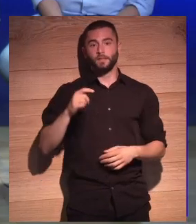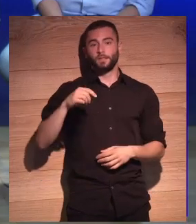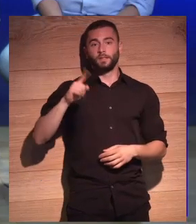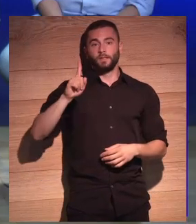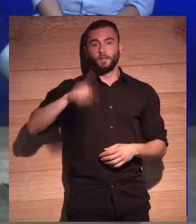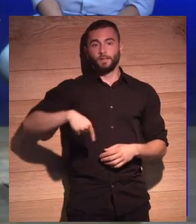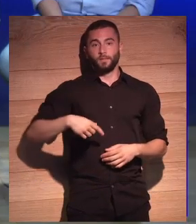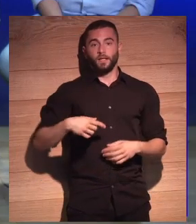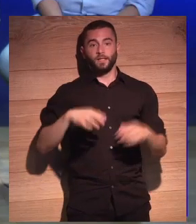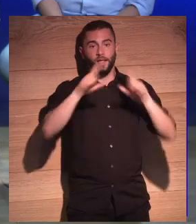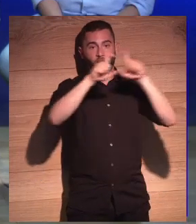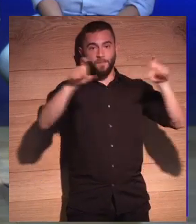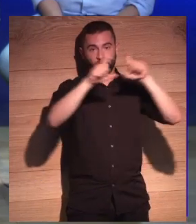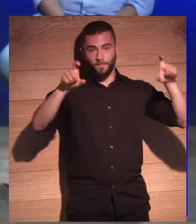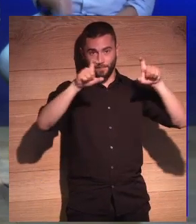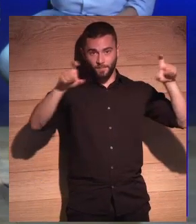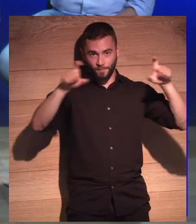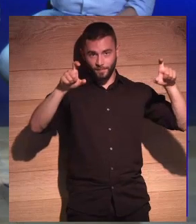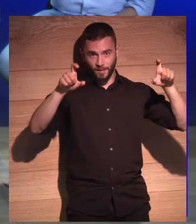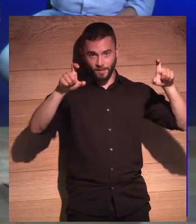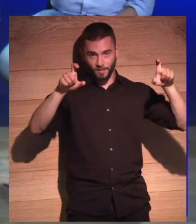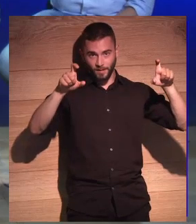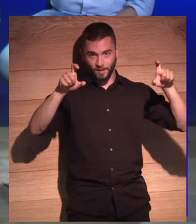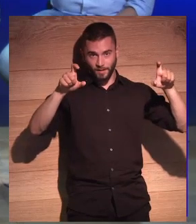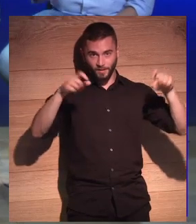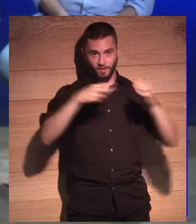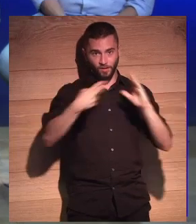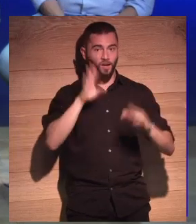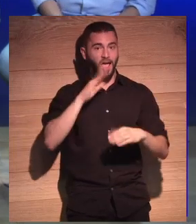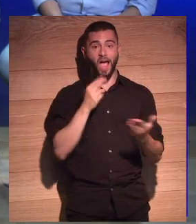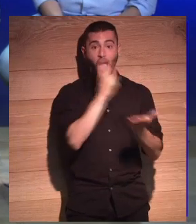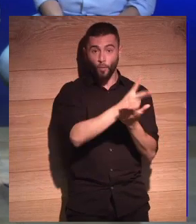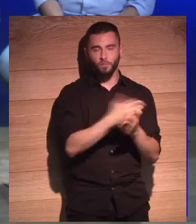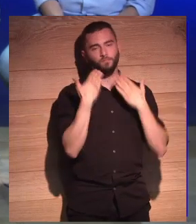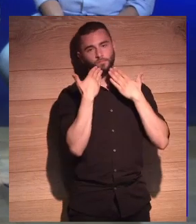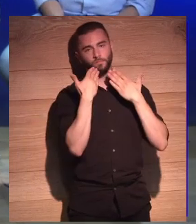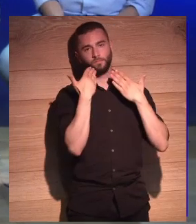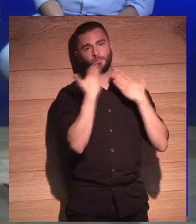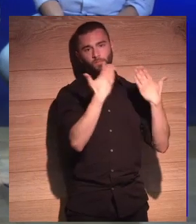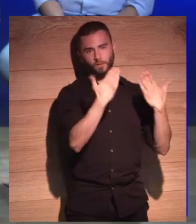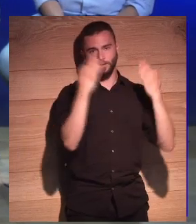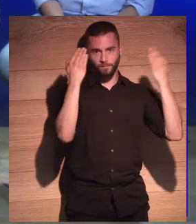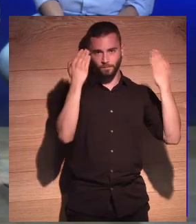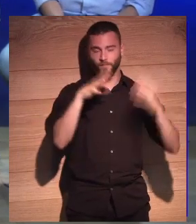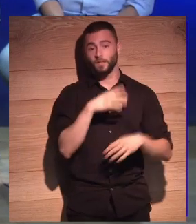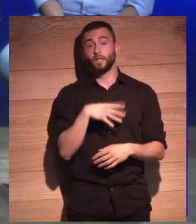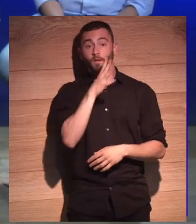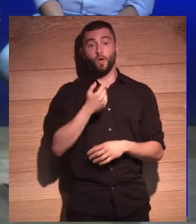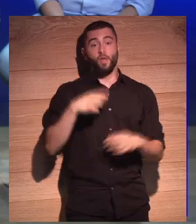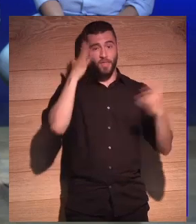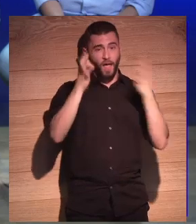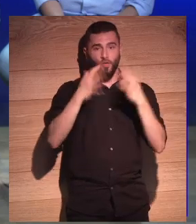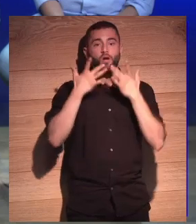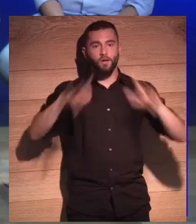felicitar y agradecer a las empresas que antes apostaron por estas tecnologías y que al final nos han ayudado para tener datos objetivos y que pues